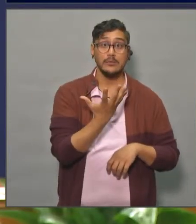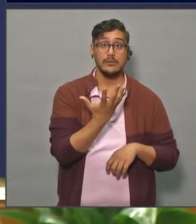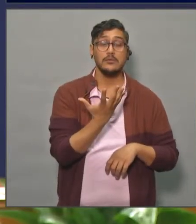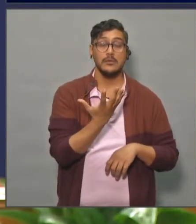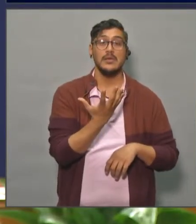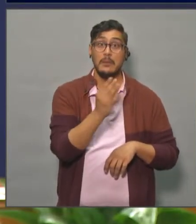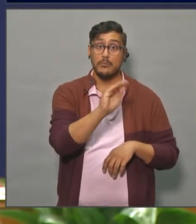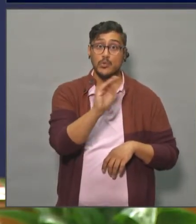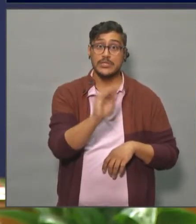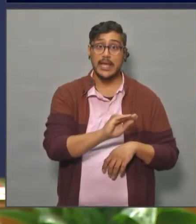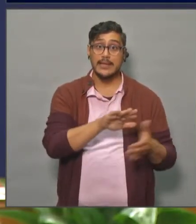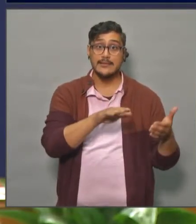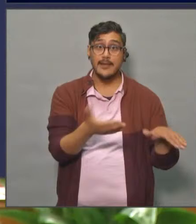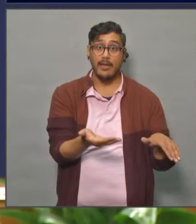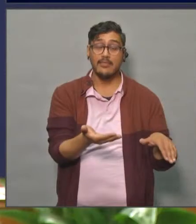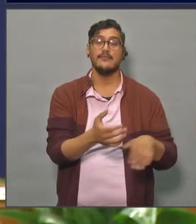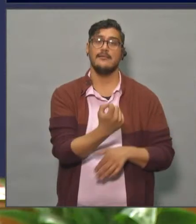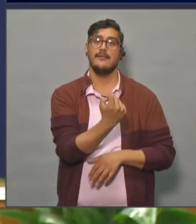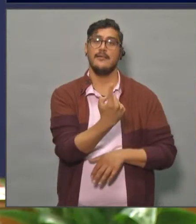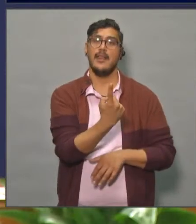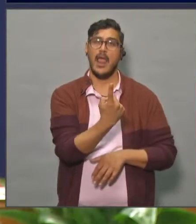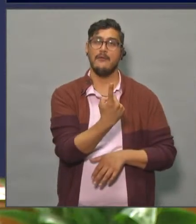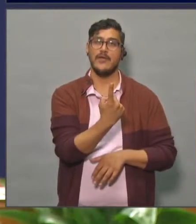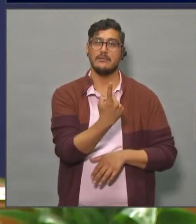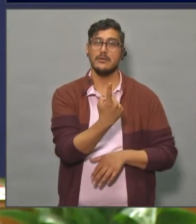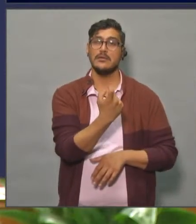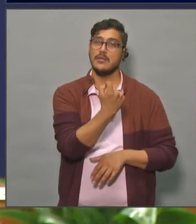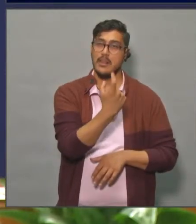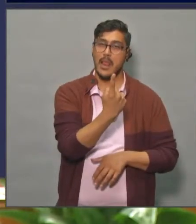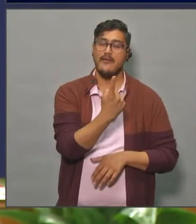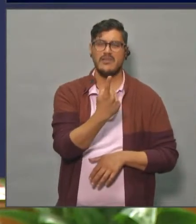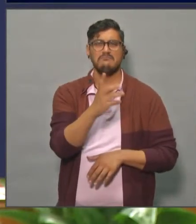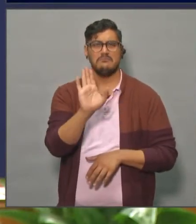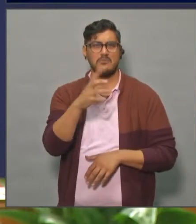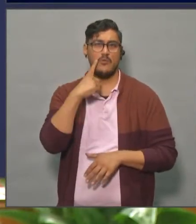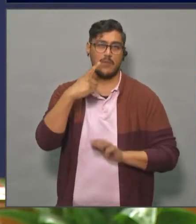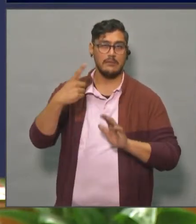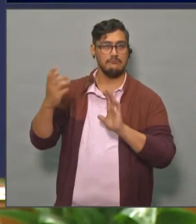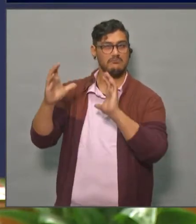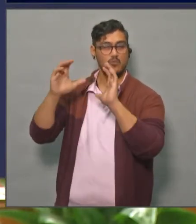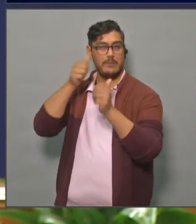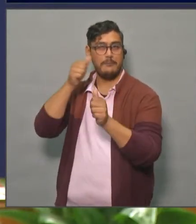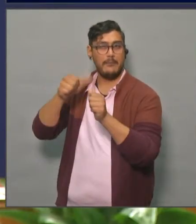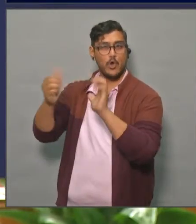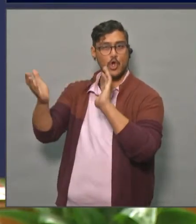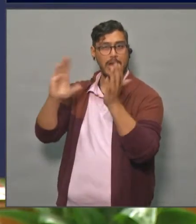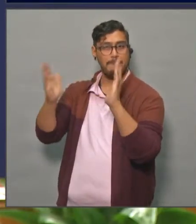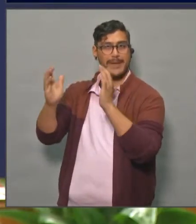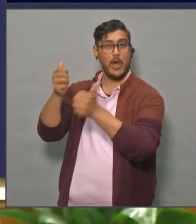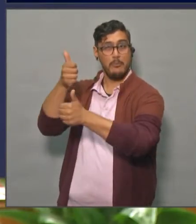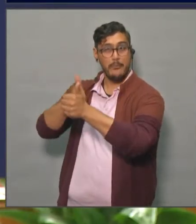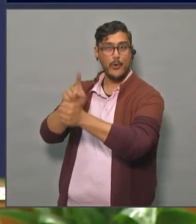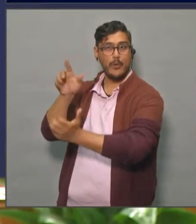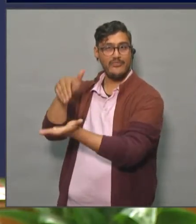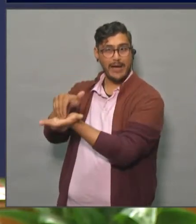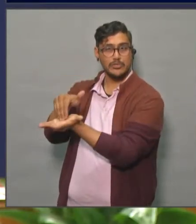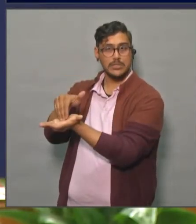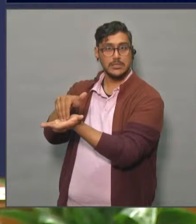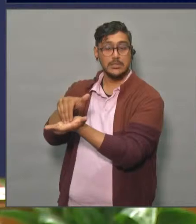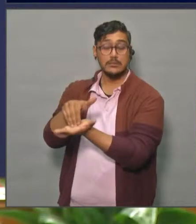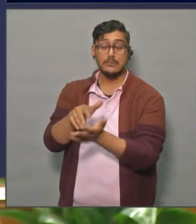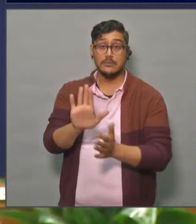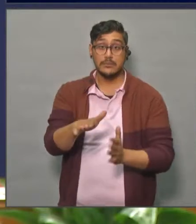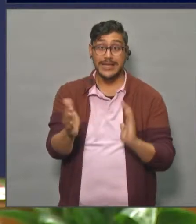de mortalidad es de 11 entre cada 100,000 personas. Y cuando observamos estos datos por niveles de